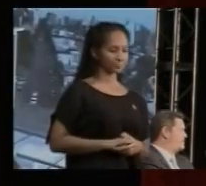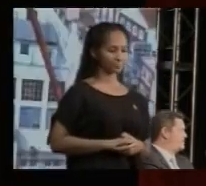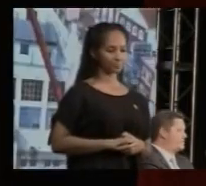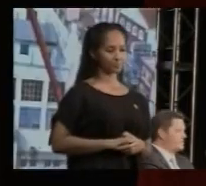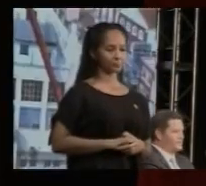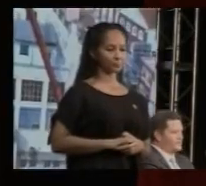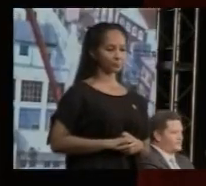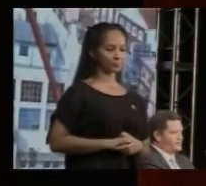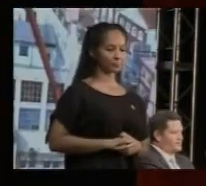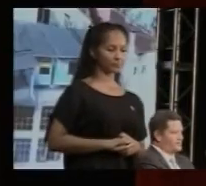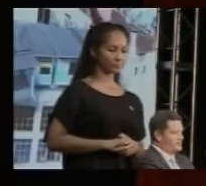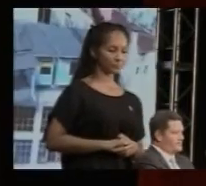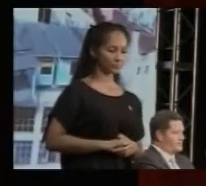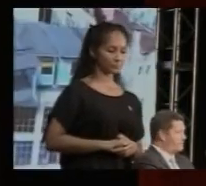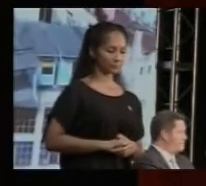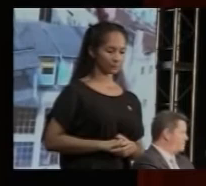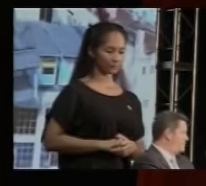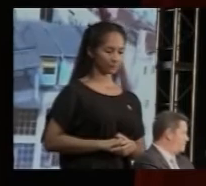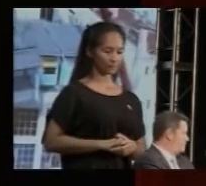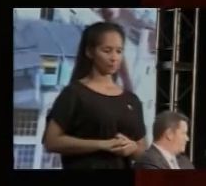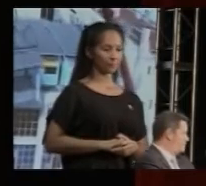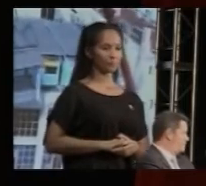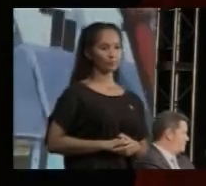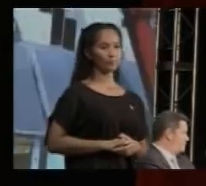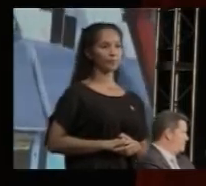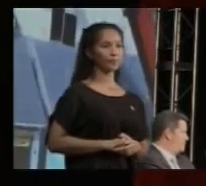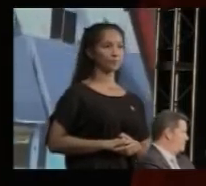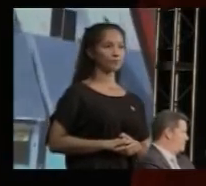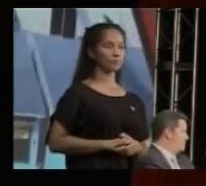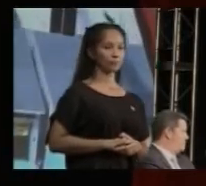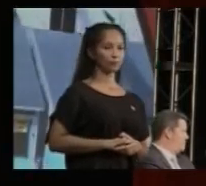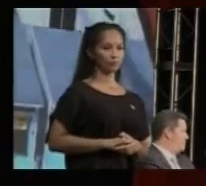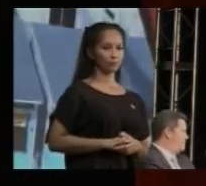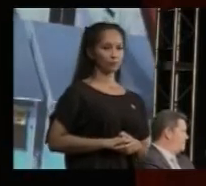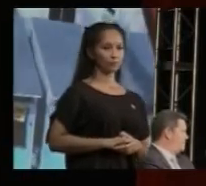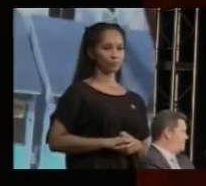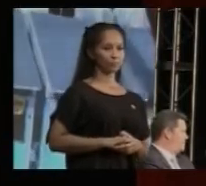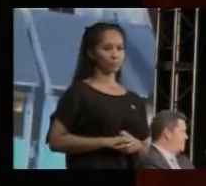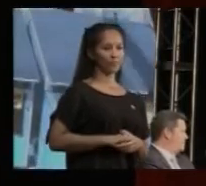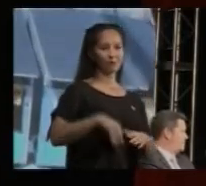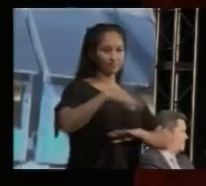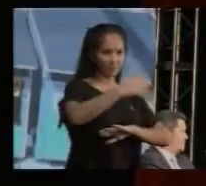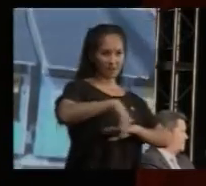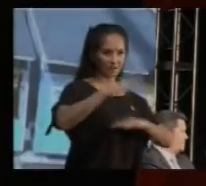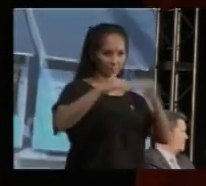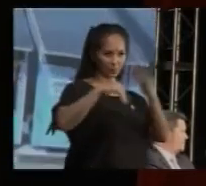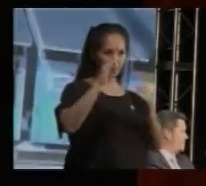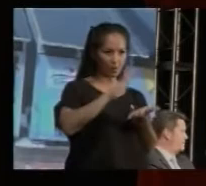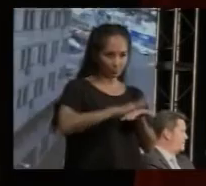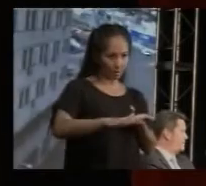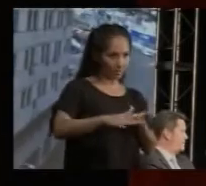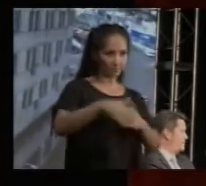y calle Garrigó entre Villa Seguí y Jorge Newbery. Esto está en la zona este de la ciudad, con esto